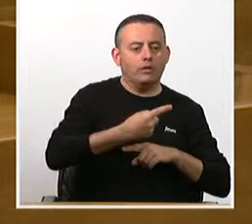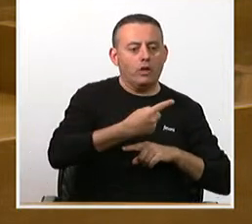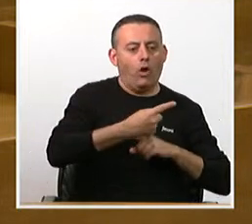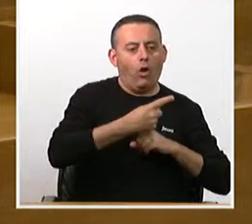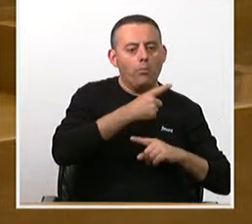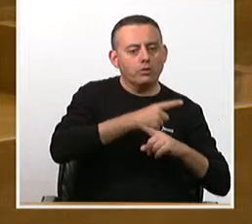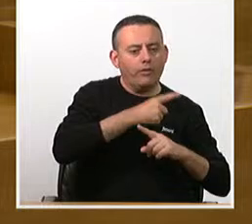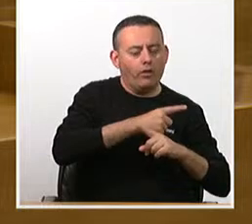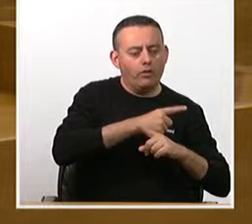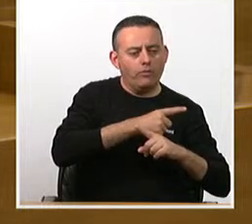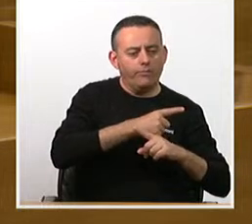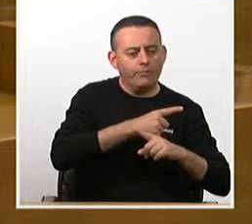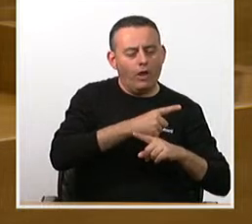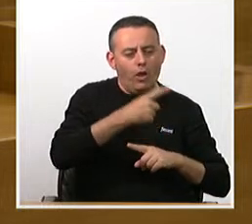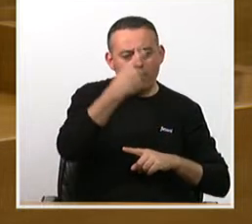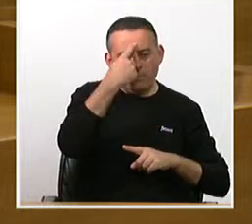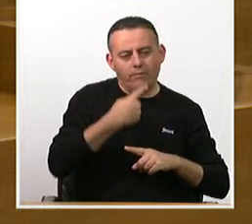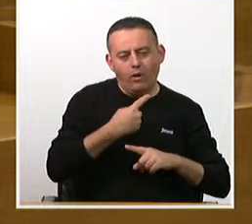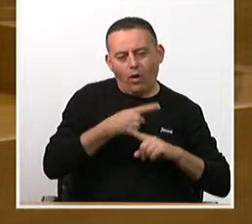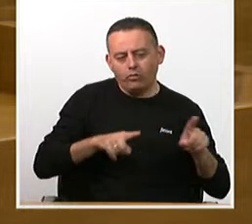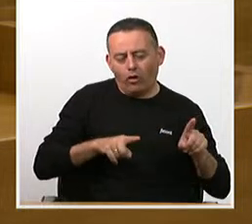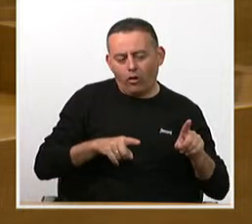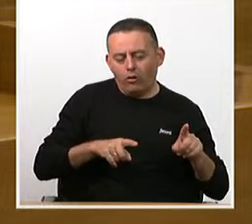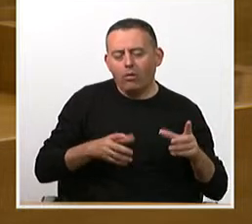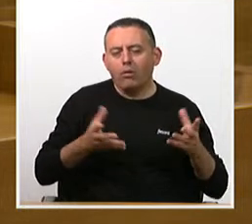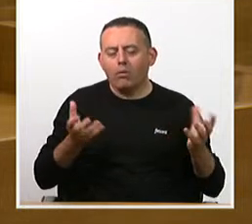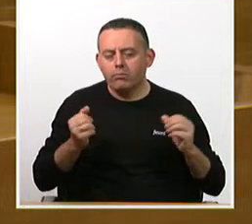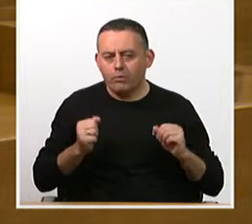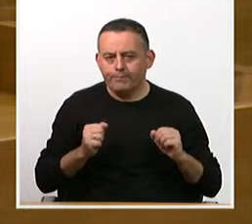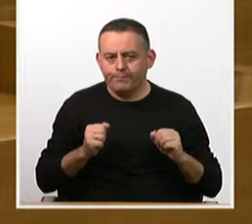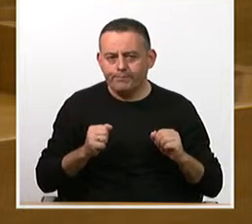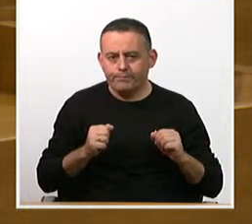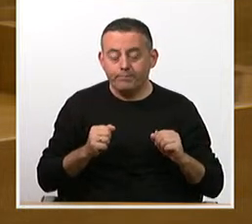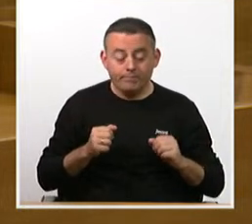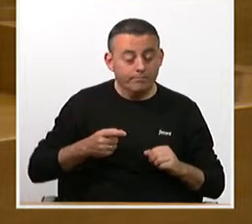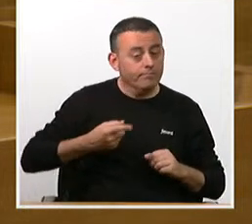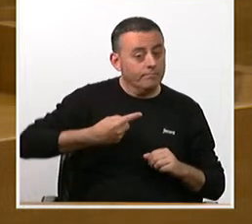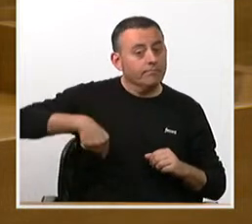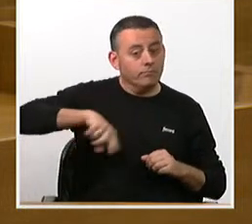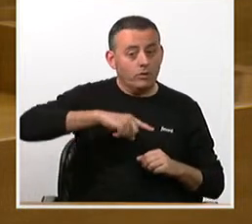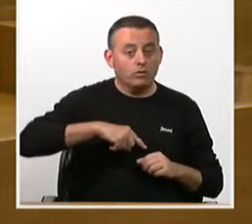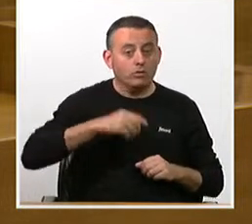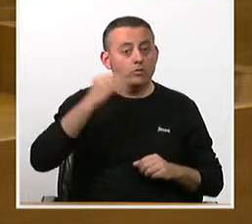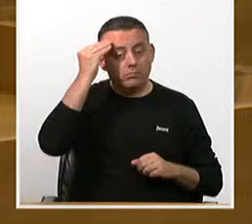creemos en su legitimidad para gobernar cuando ganan las elecciones